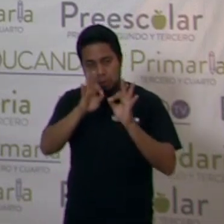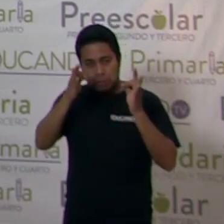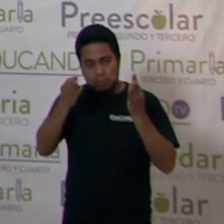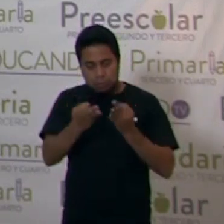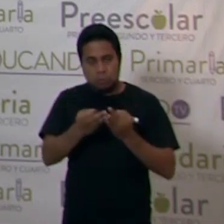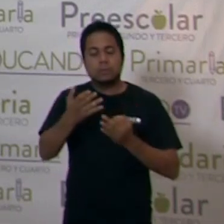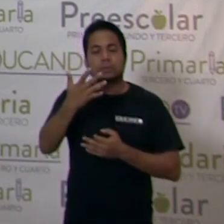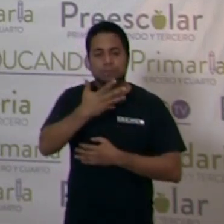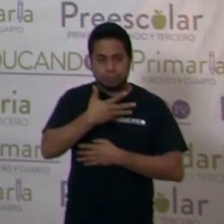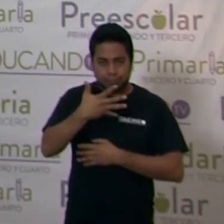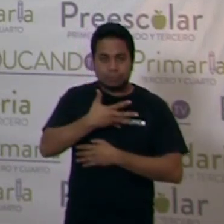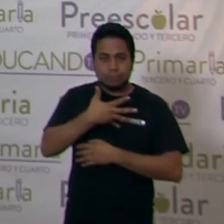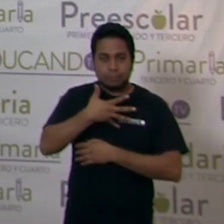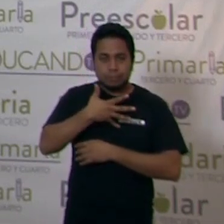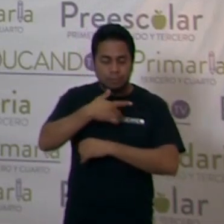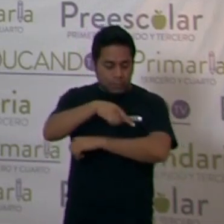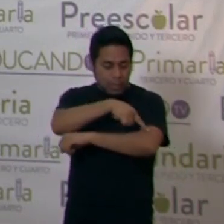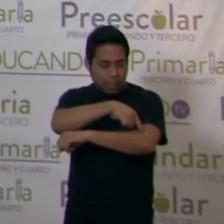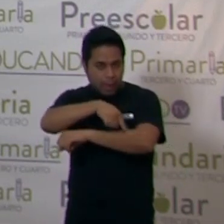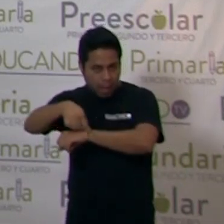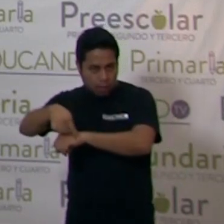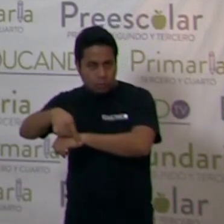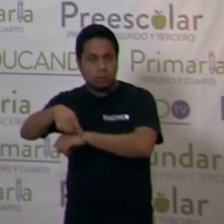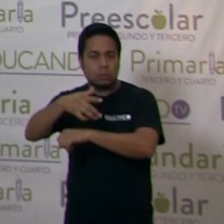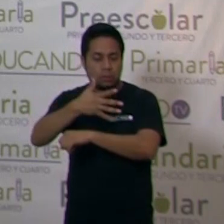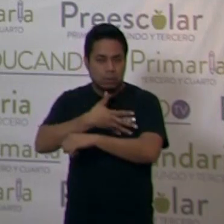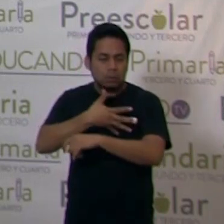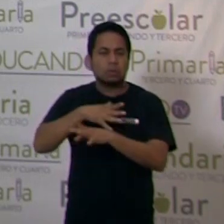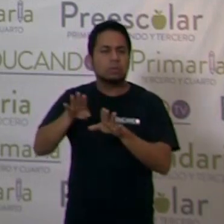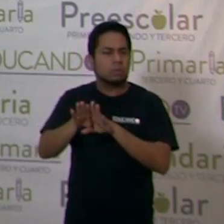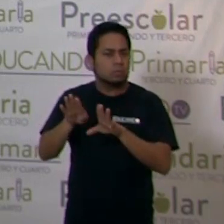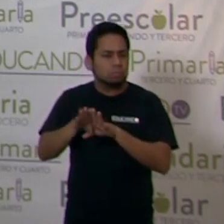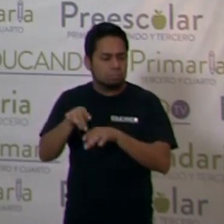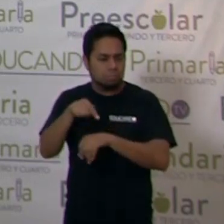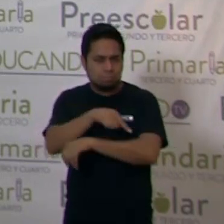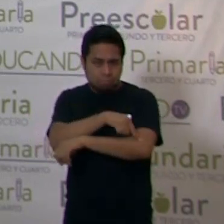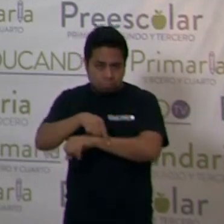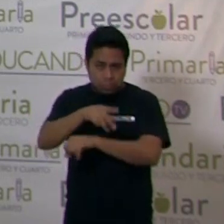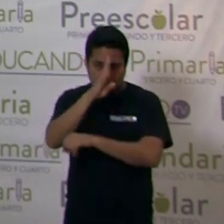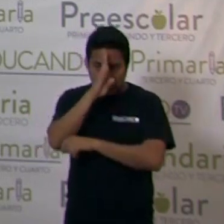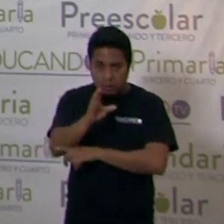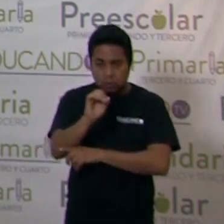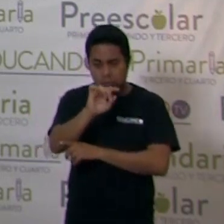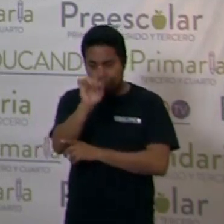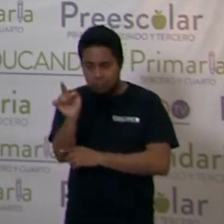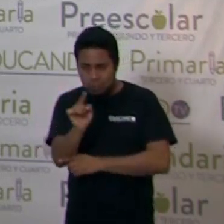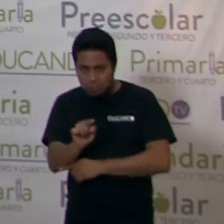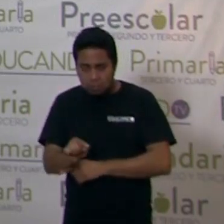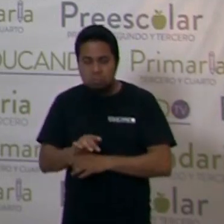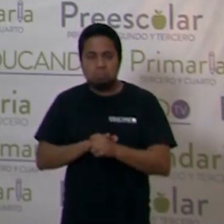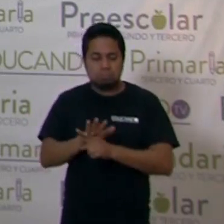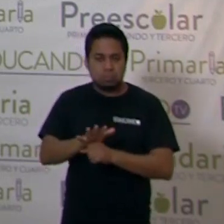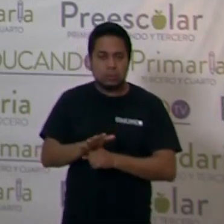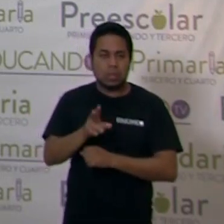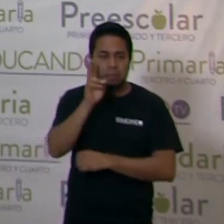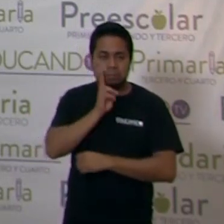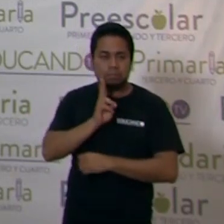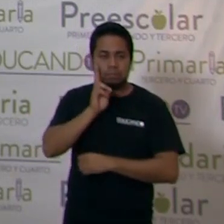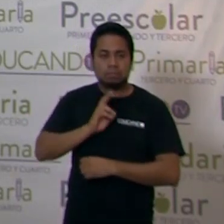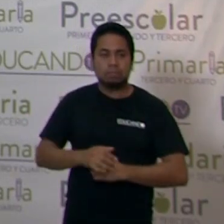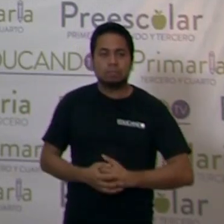la dos cómo son esos lados son Bueno esa no vamos a ver otra vamos a